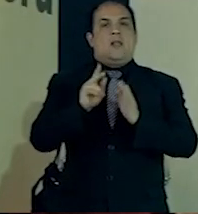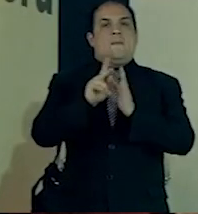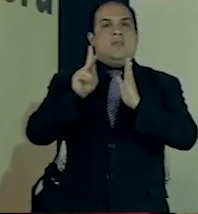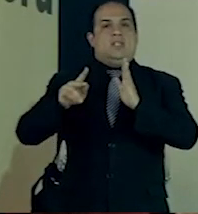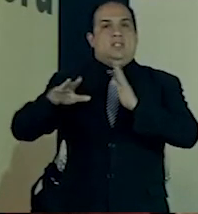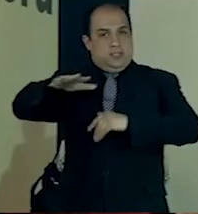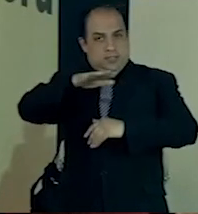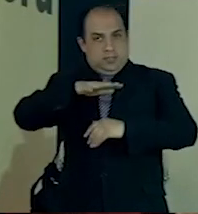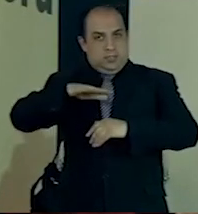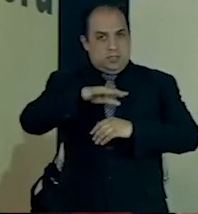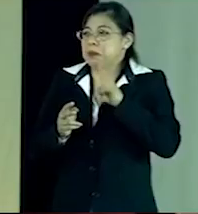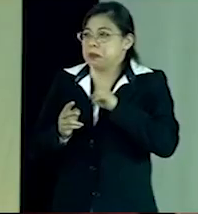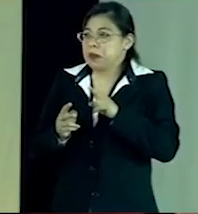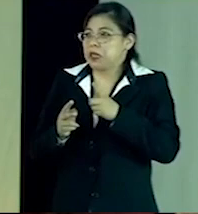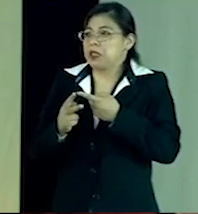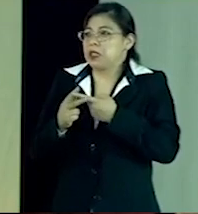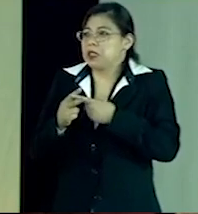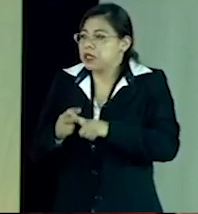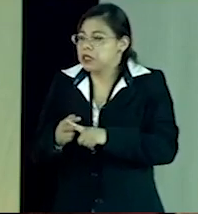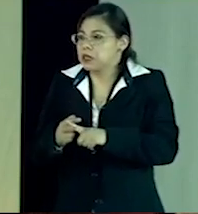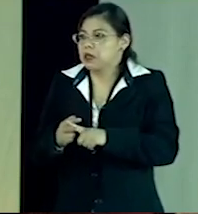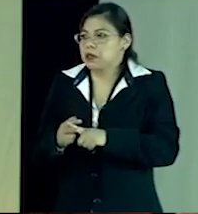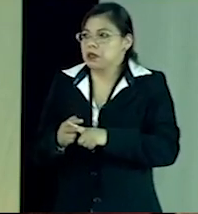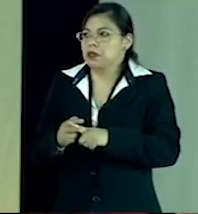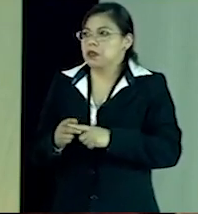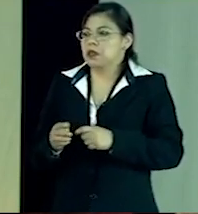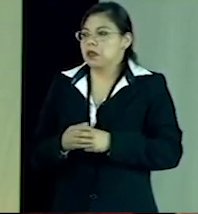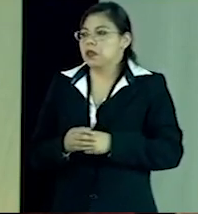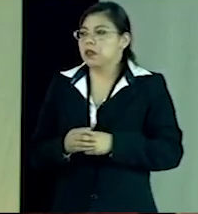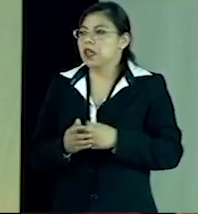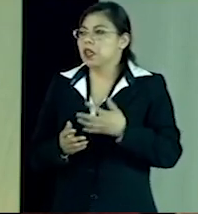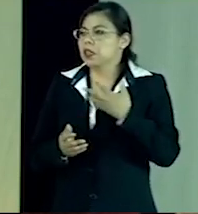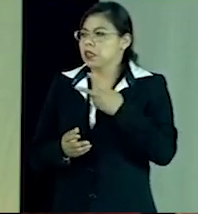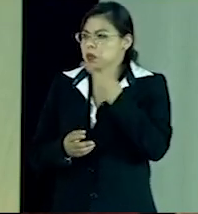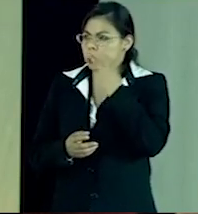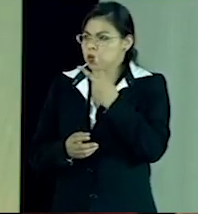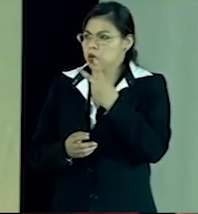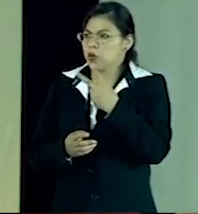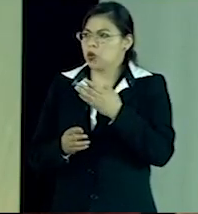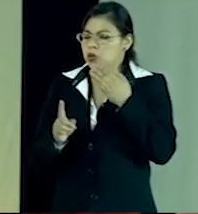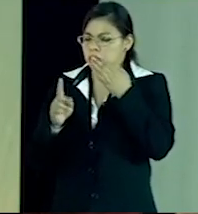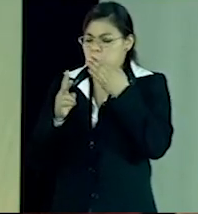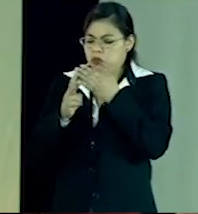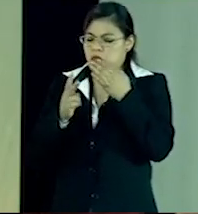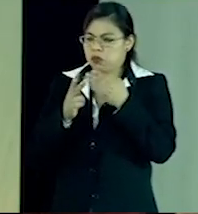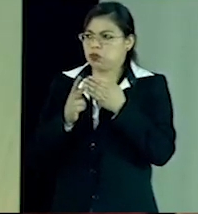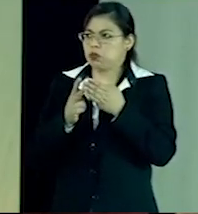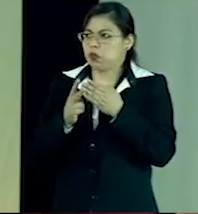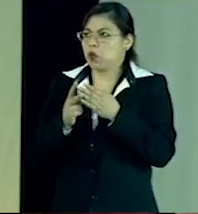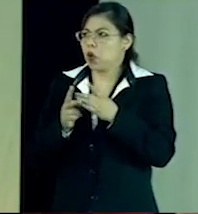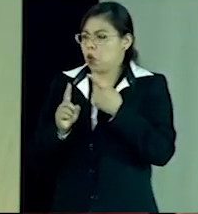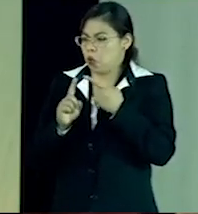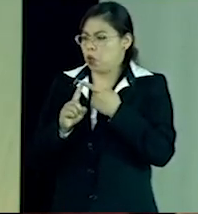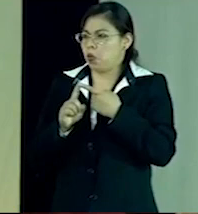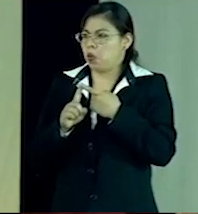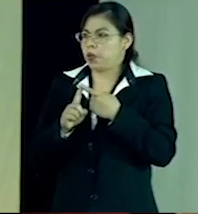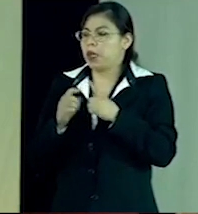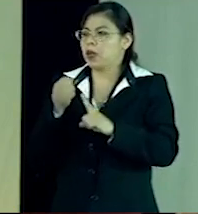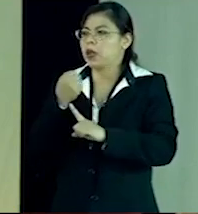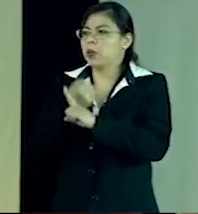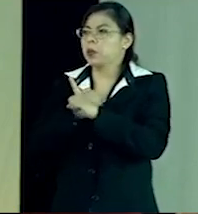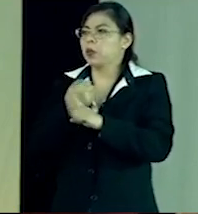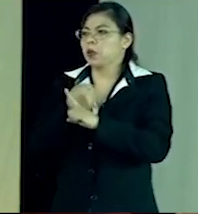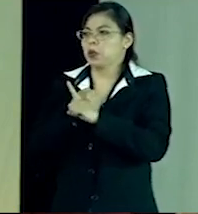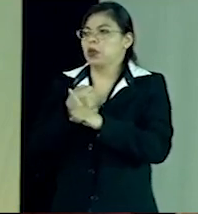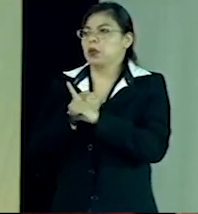libro 12 pacientes. No sé si ustedes recuerden o hayan visto ya la serie New Amsterdam. Bueno, pues esta serie